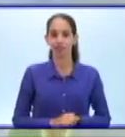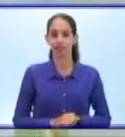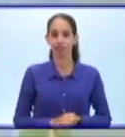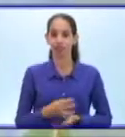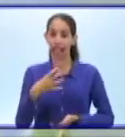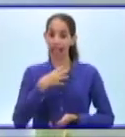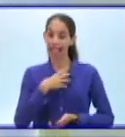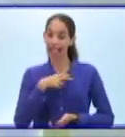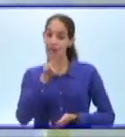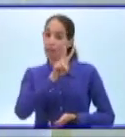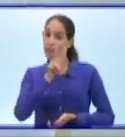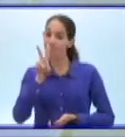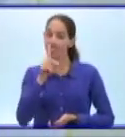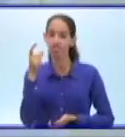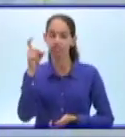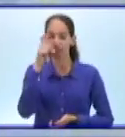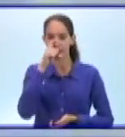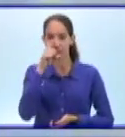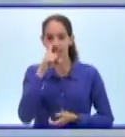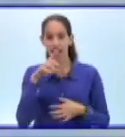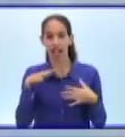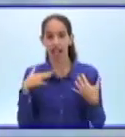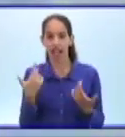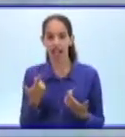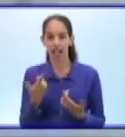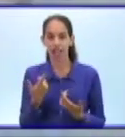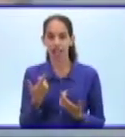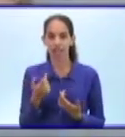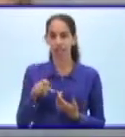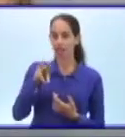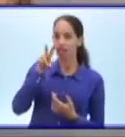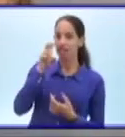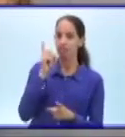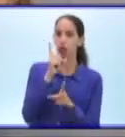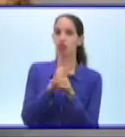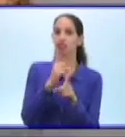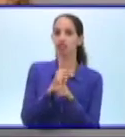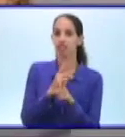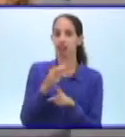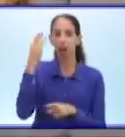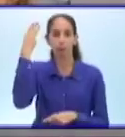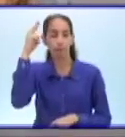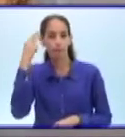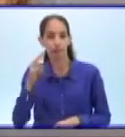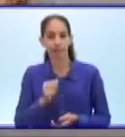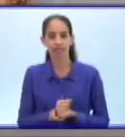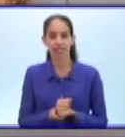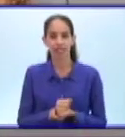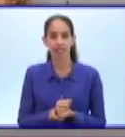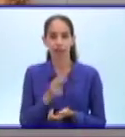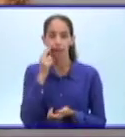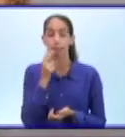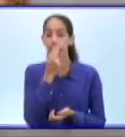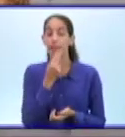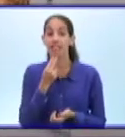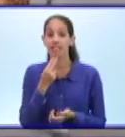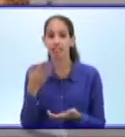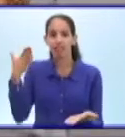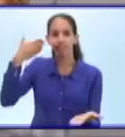Tenían 22 años cuando se conocieron en México en 1875. Martí recién llegaba y ella radicaba allí